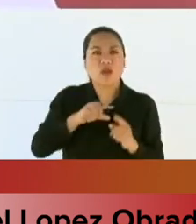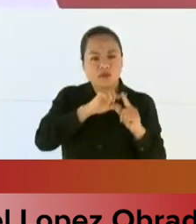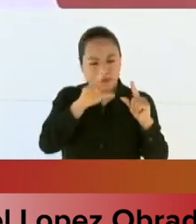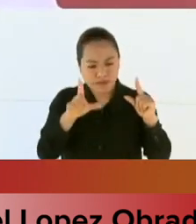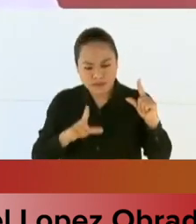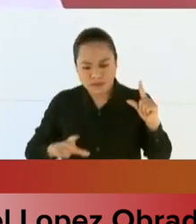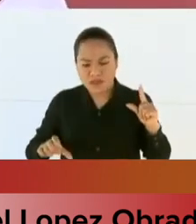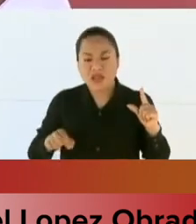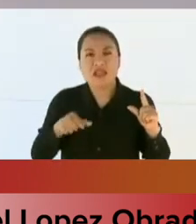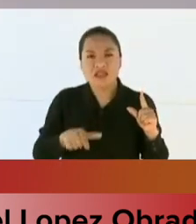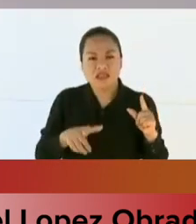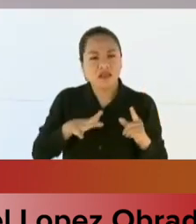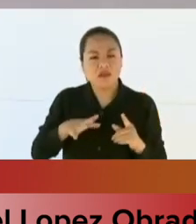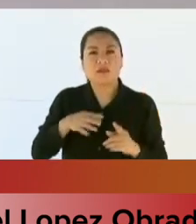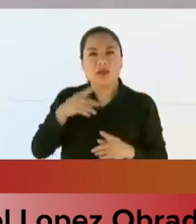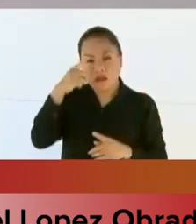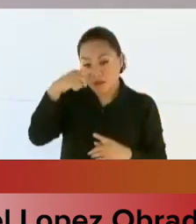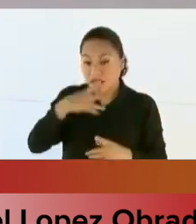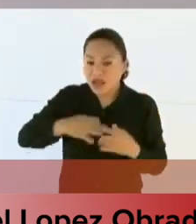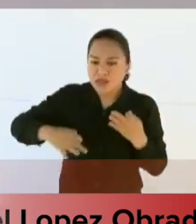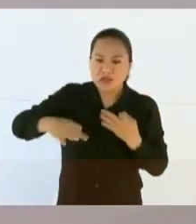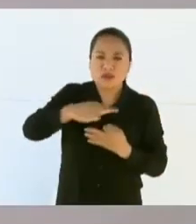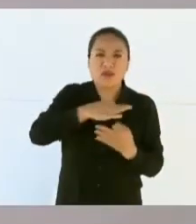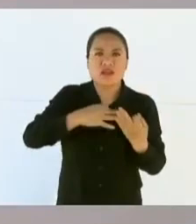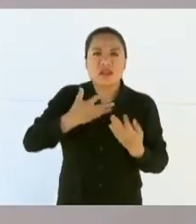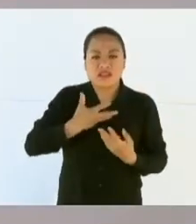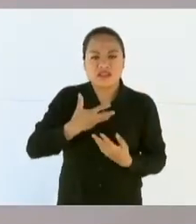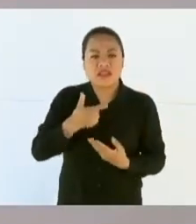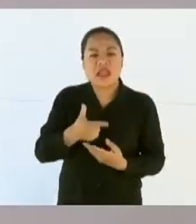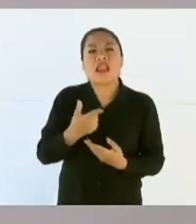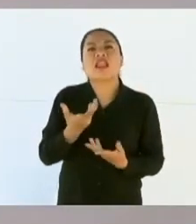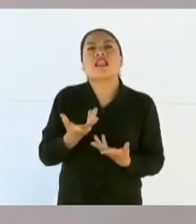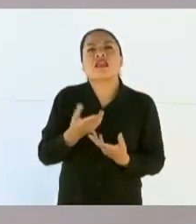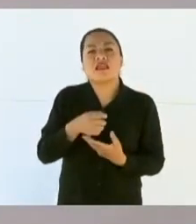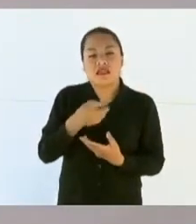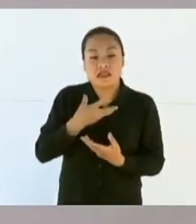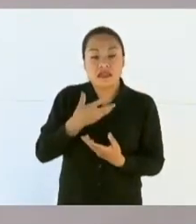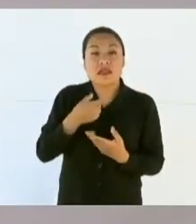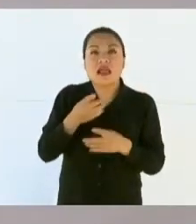nacionalización de los bienes del clero,